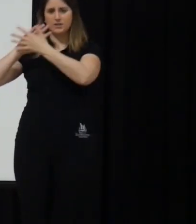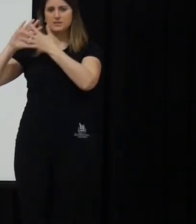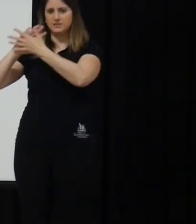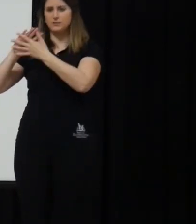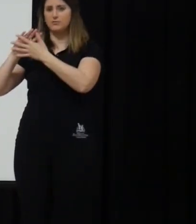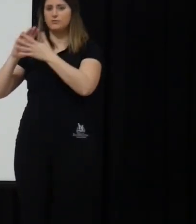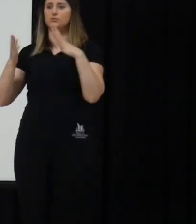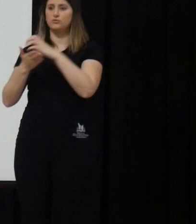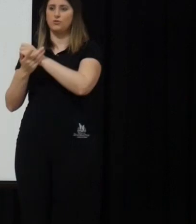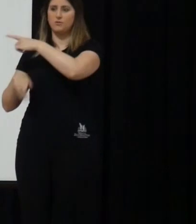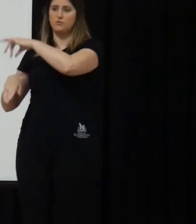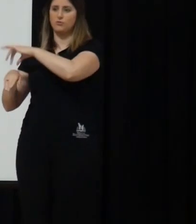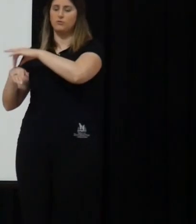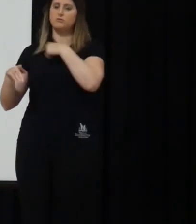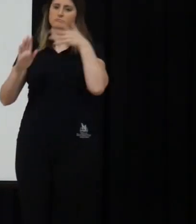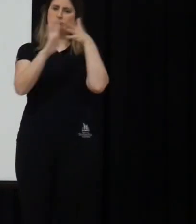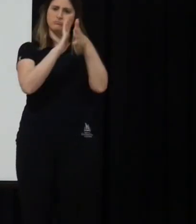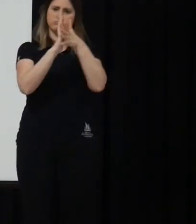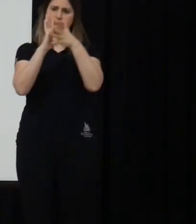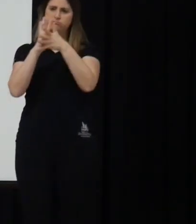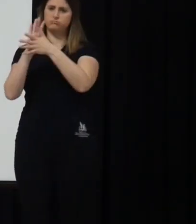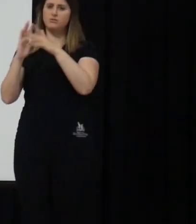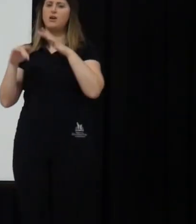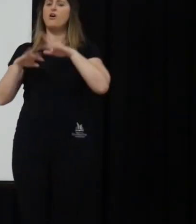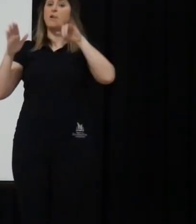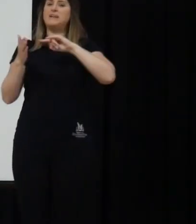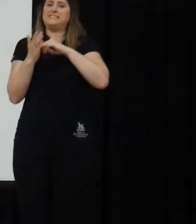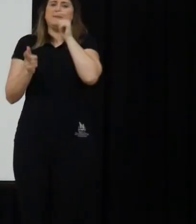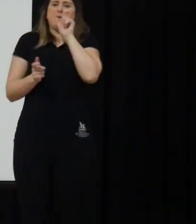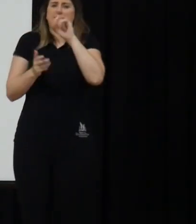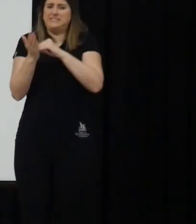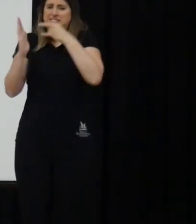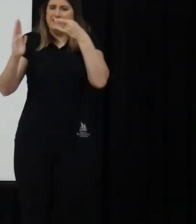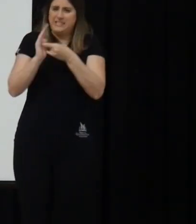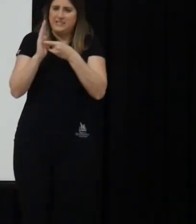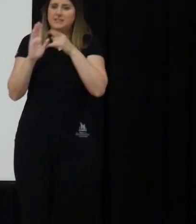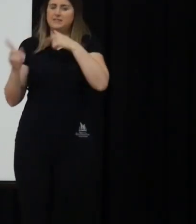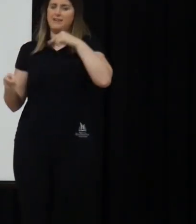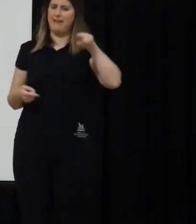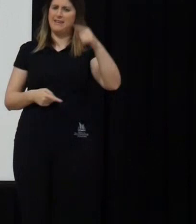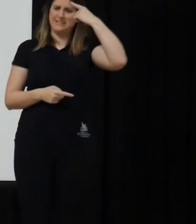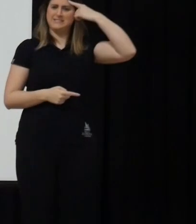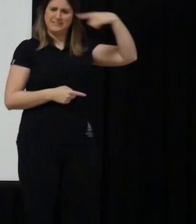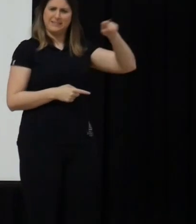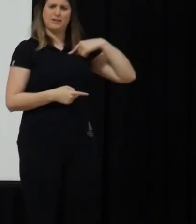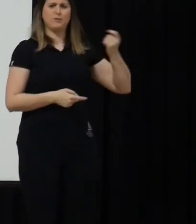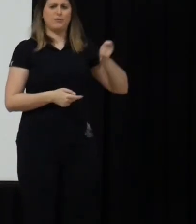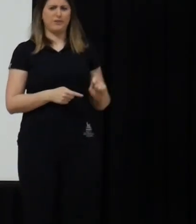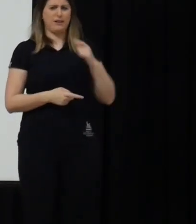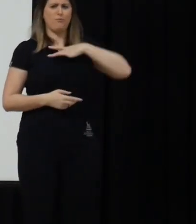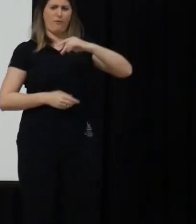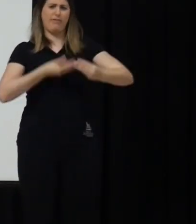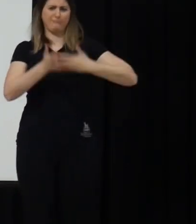signos todo lo que nos dirá el doctor Serrano, aunque sean palabras técnicas, pero se apañará porque es muy buena